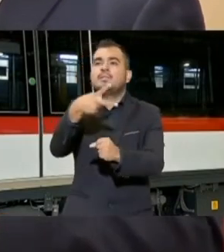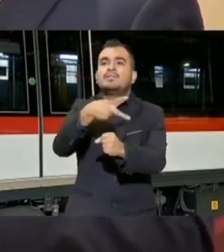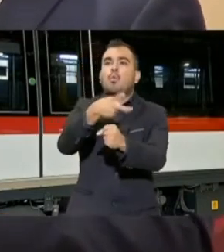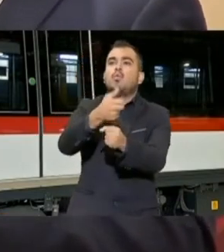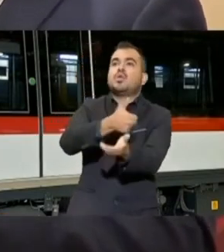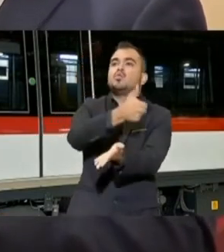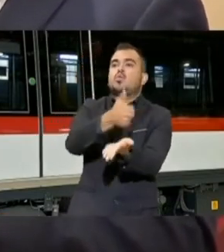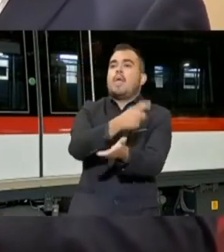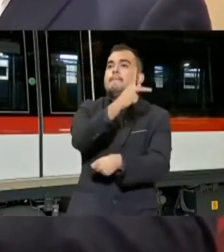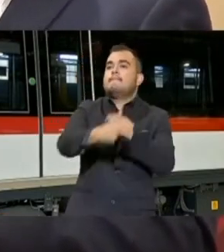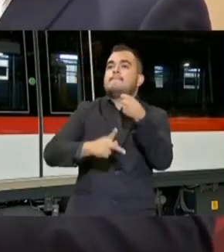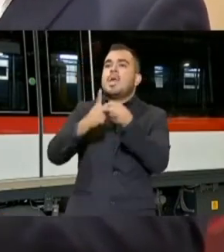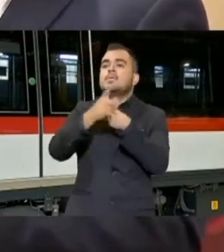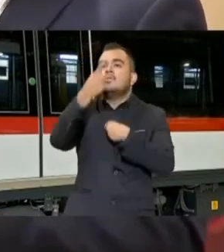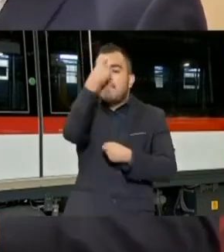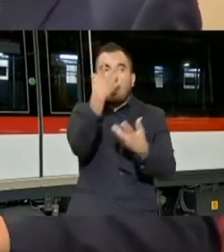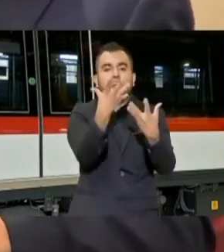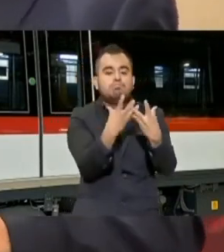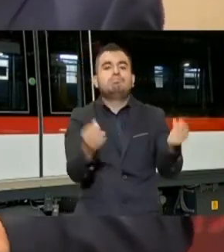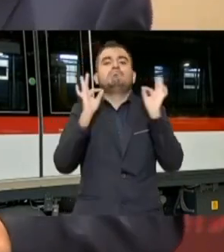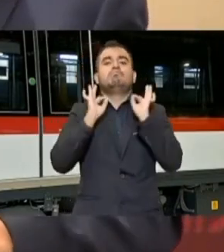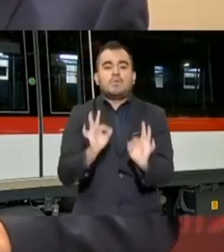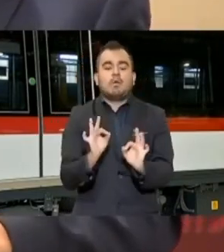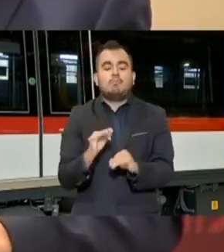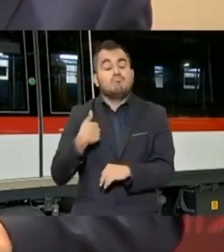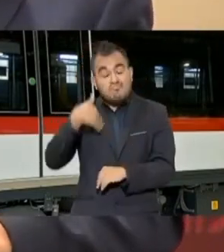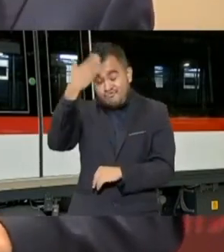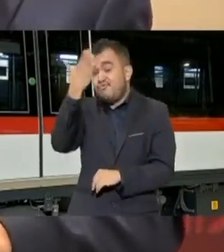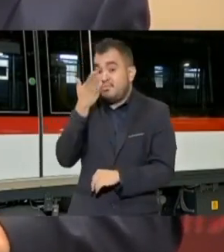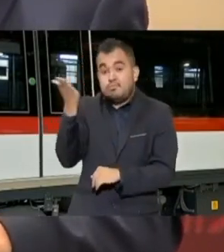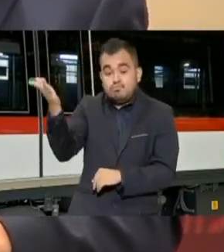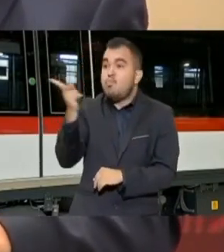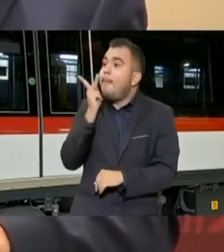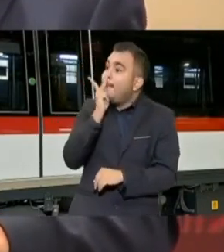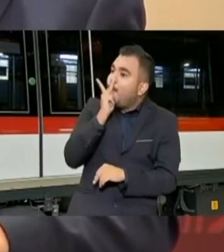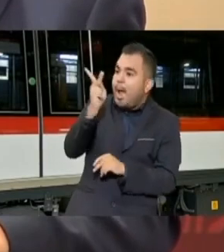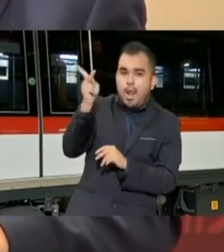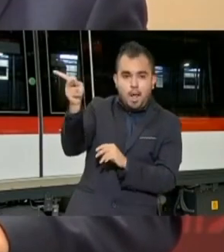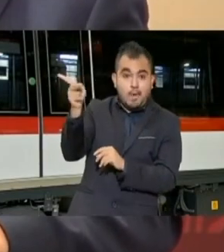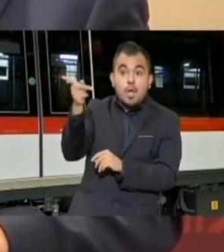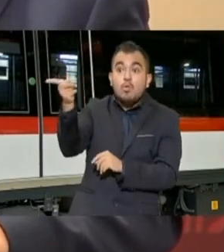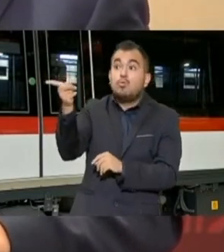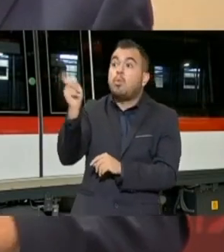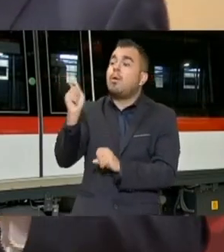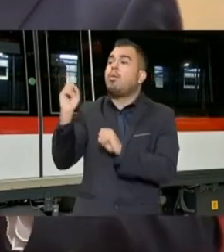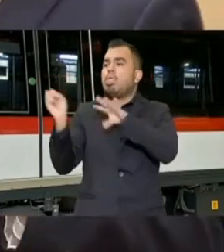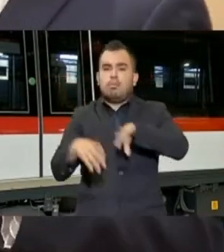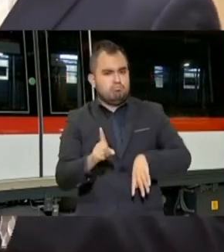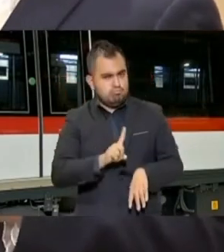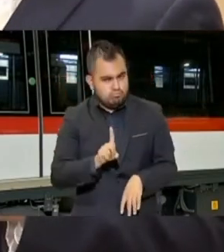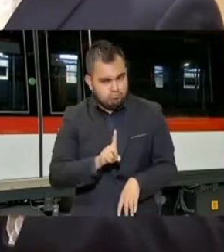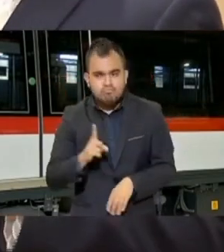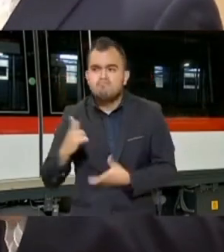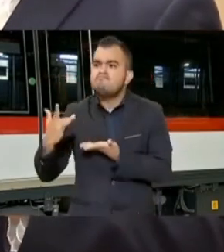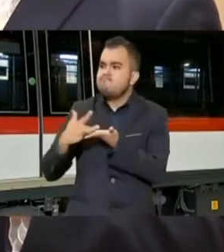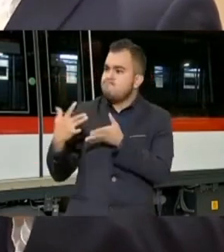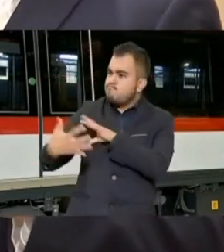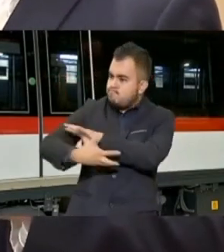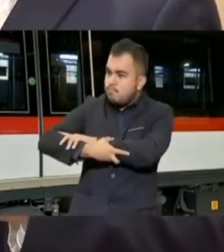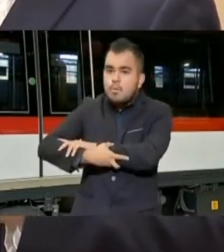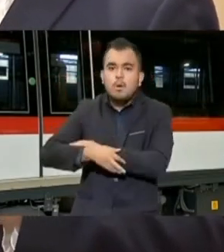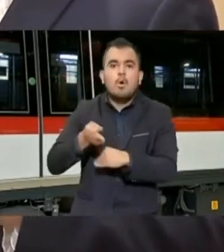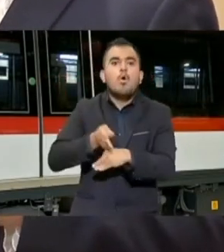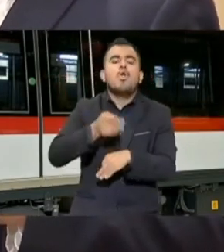sé que usted es un hombre de palabra, presidente. Sé que no nos va a dejar solos. Es un momento en el que hay la